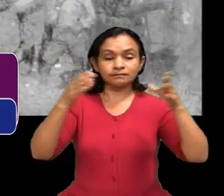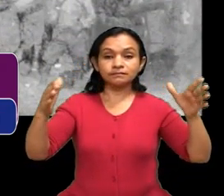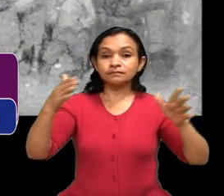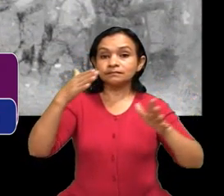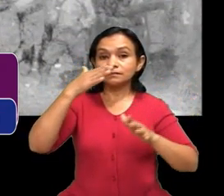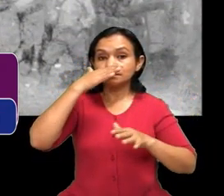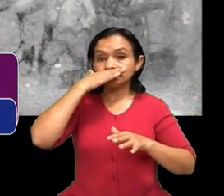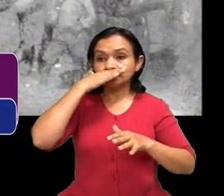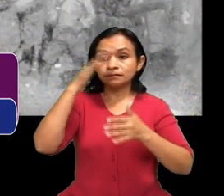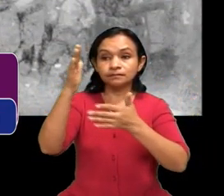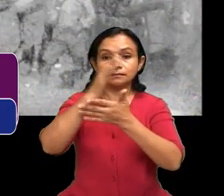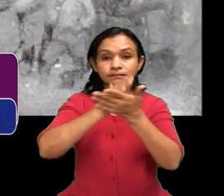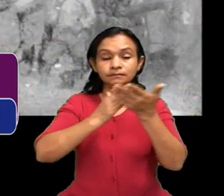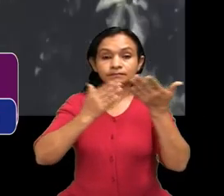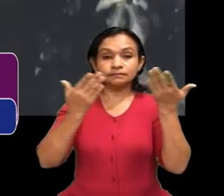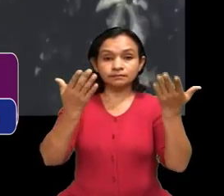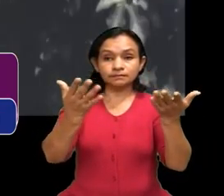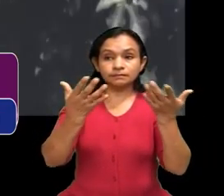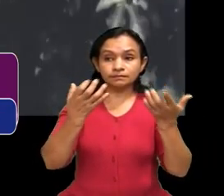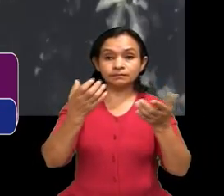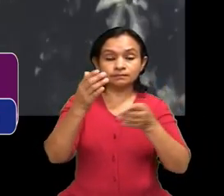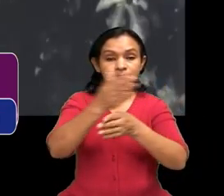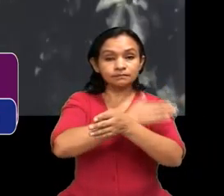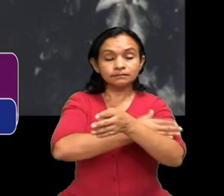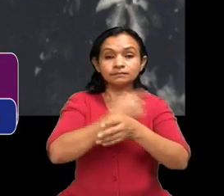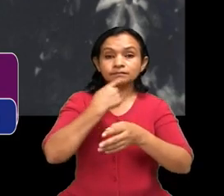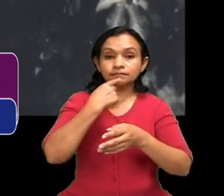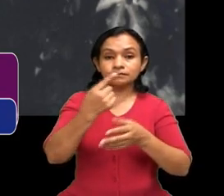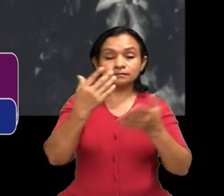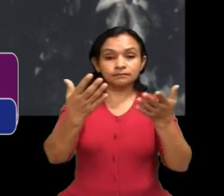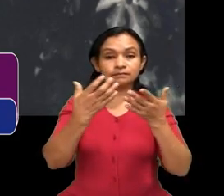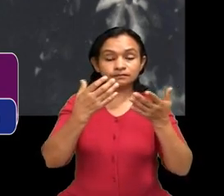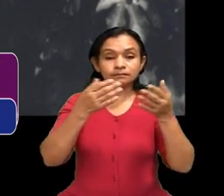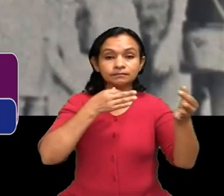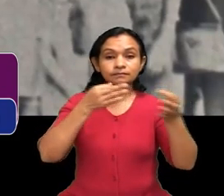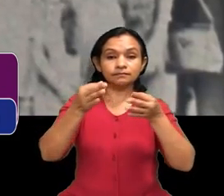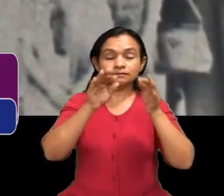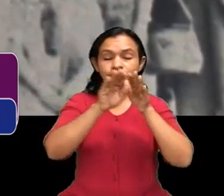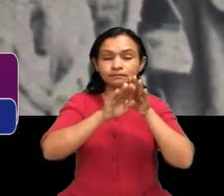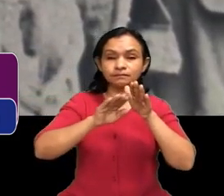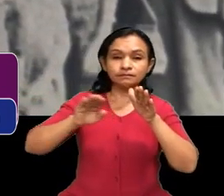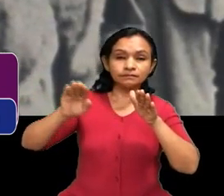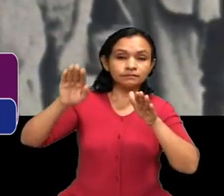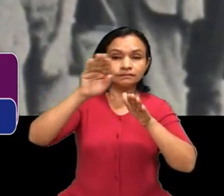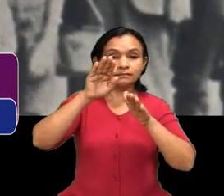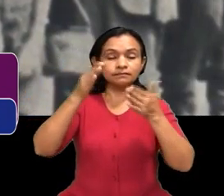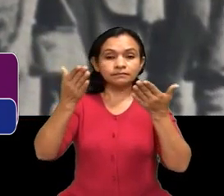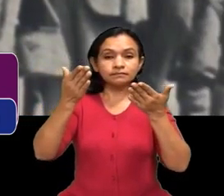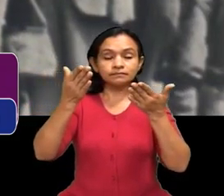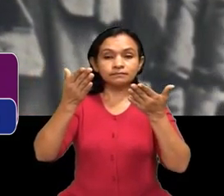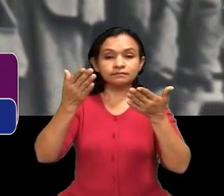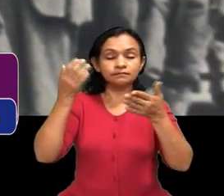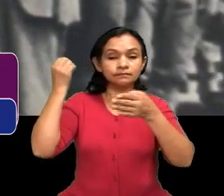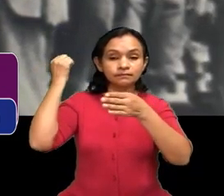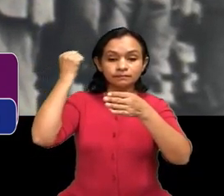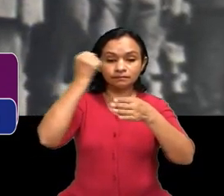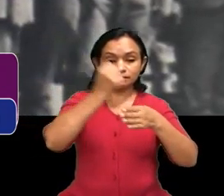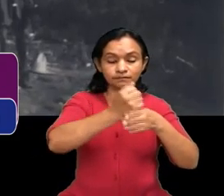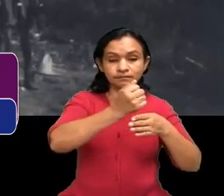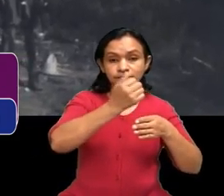Sandinista, hay momentos que quisiera, usted los ha mencionado, y quisiera hacer un poco de énfasis más allá de esto. El ajusticiamiento del primero de los